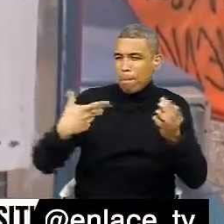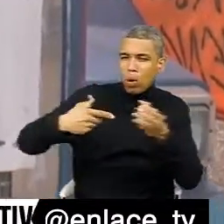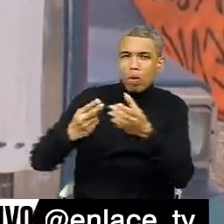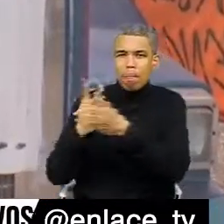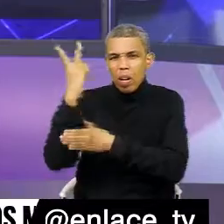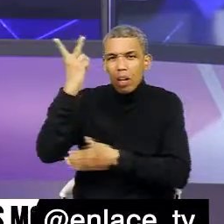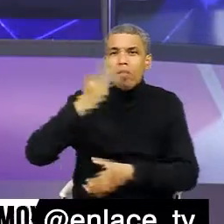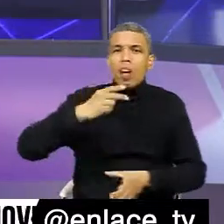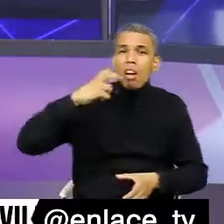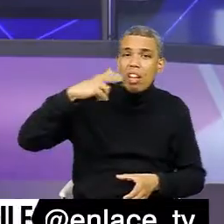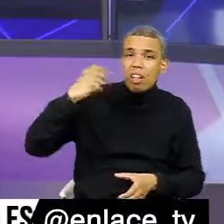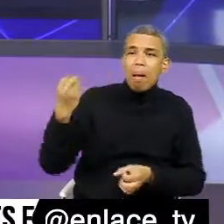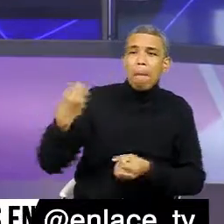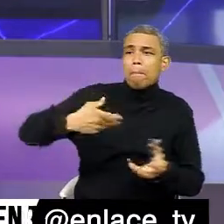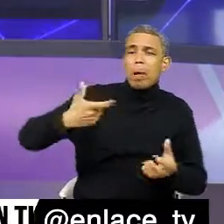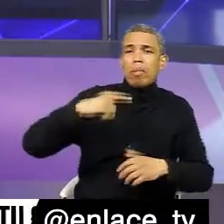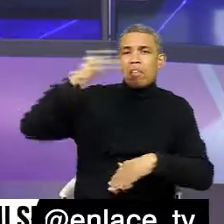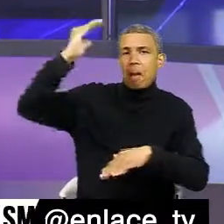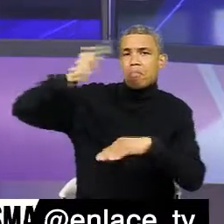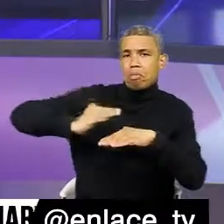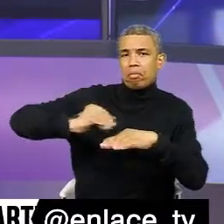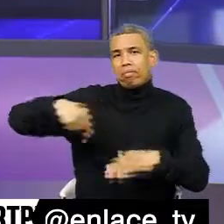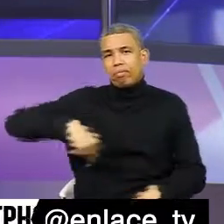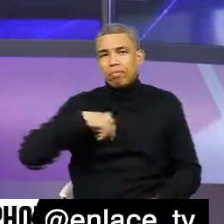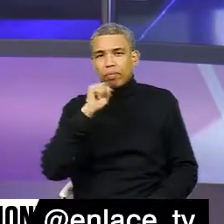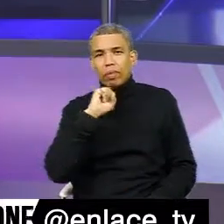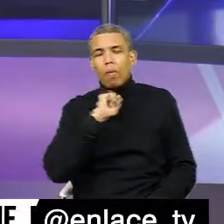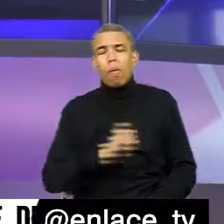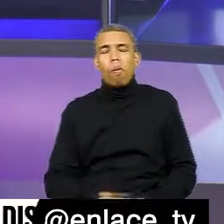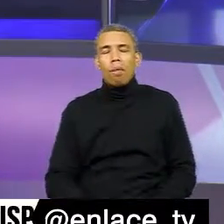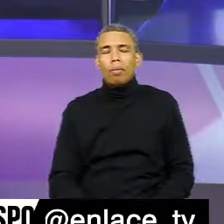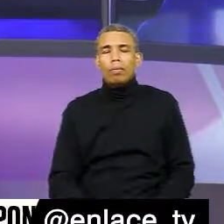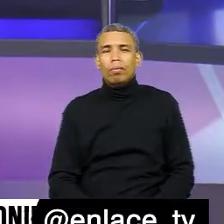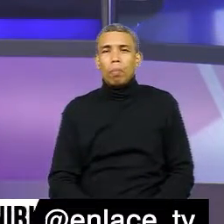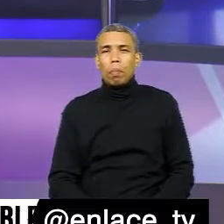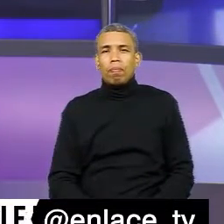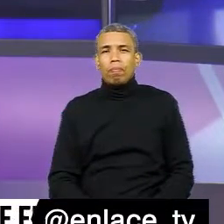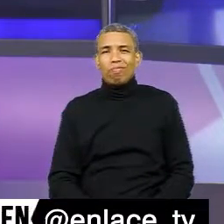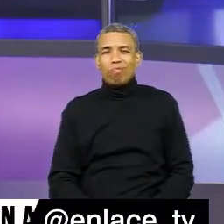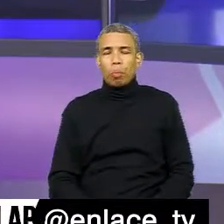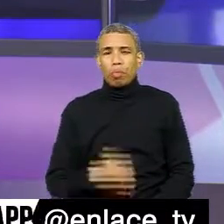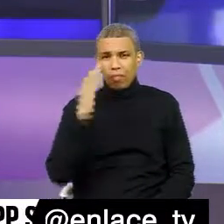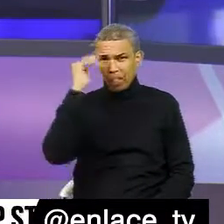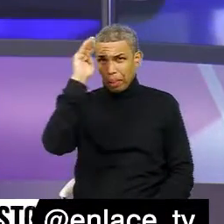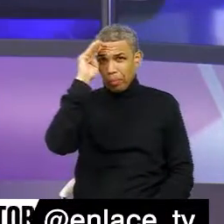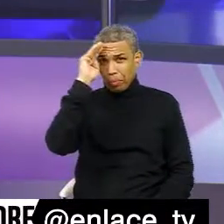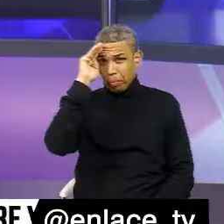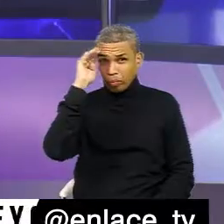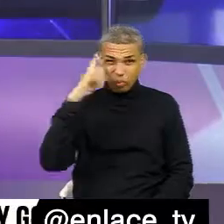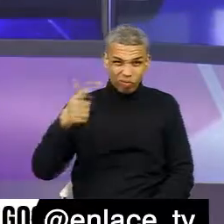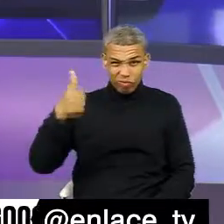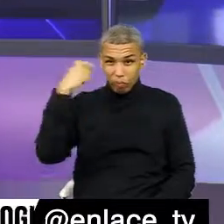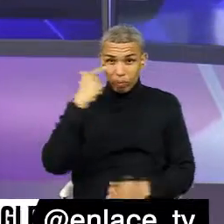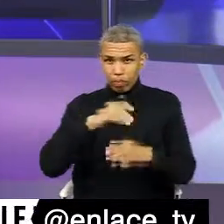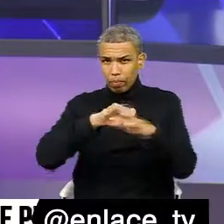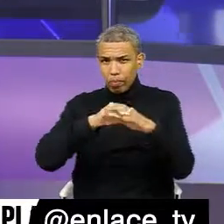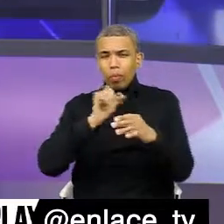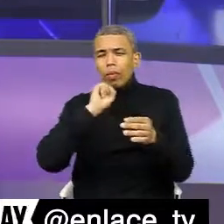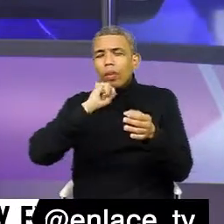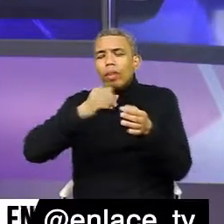cárnicos. El comandante del primer distrito de policía de Barranca Bermeja anunció que se reforzó la seguridad en la región del Magdalena